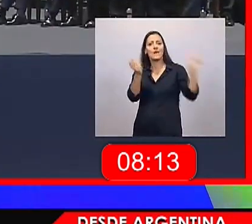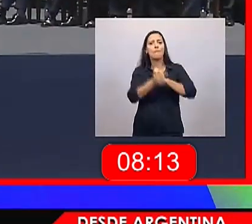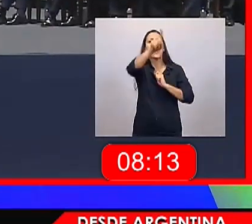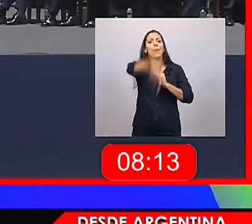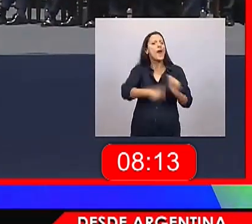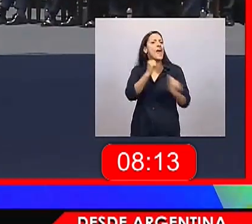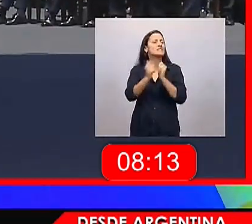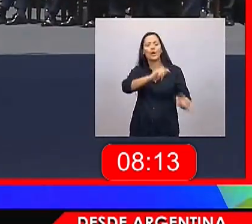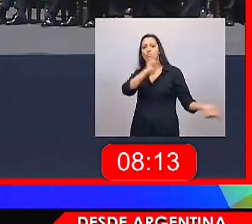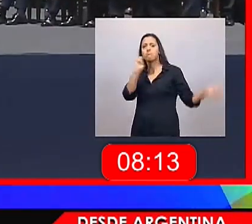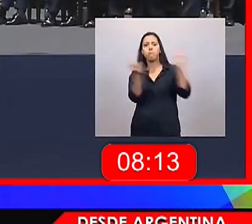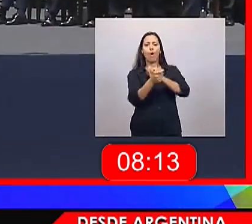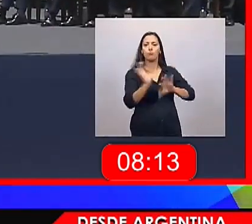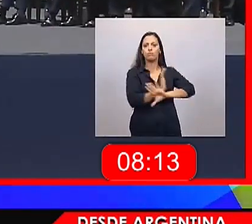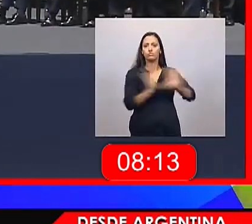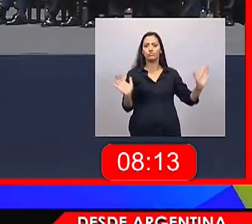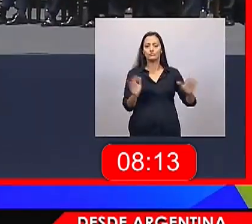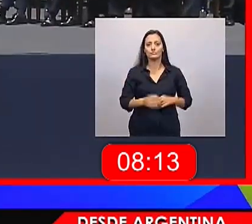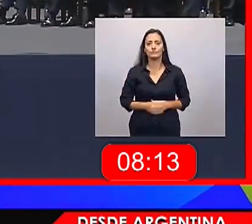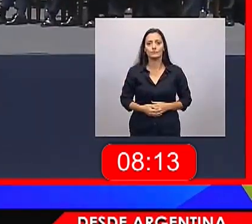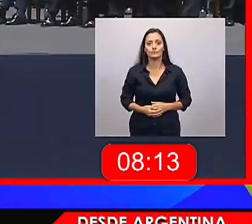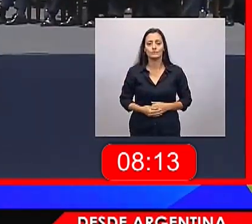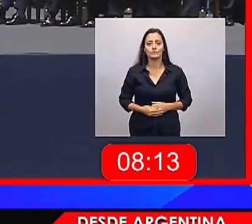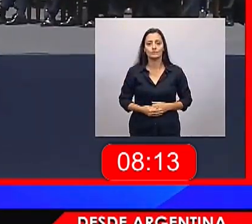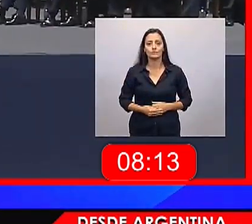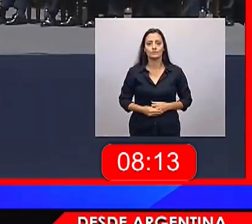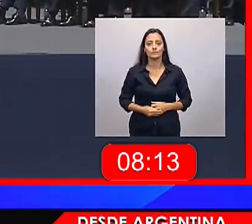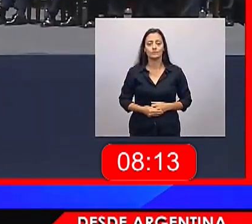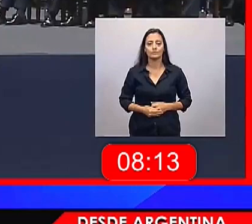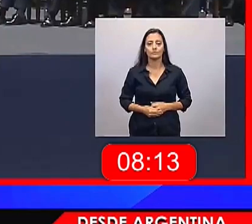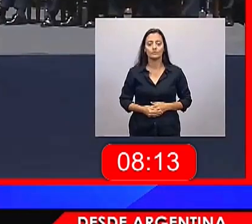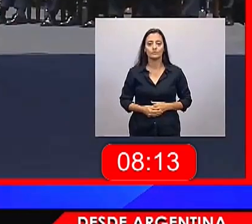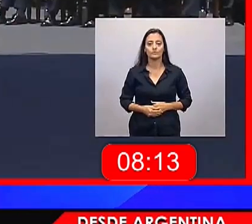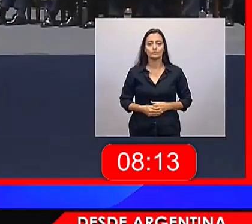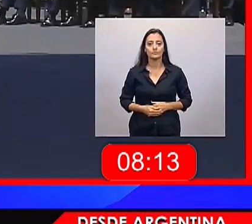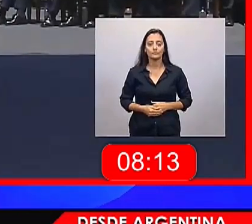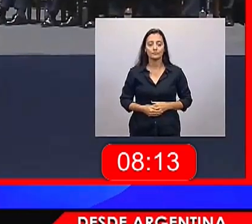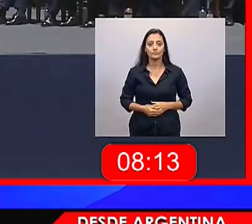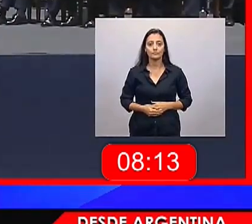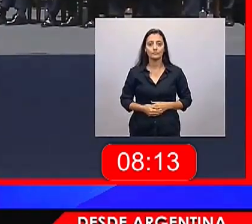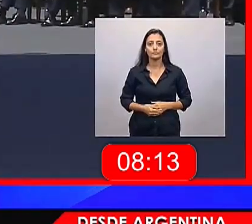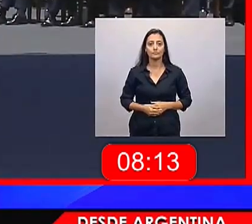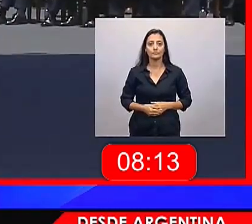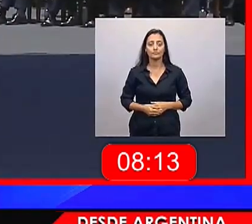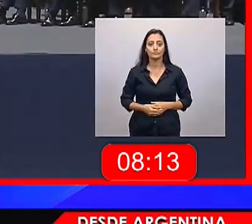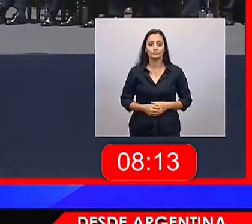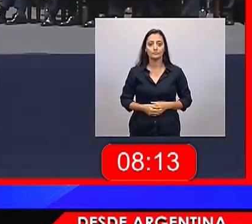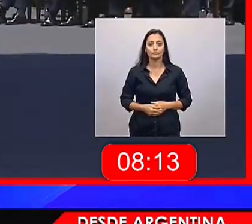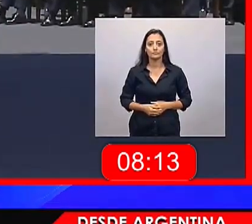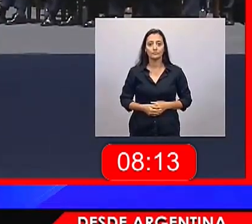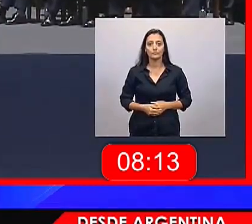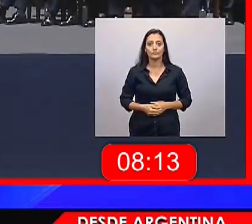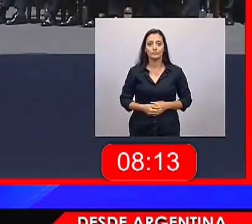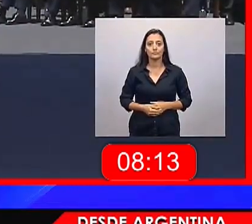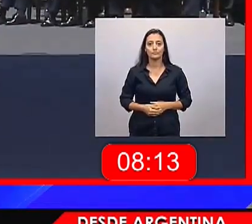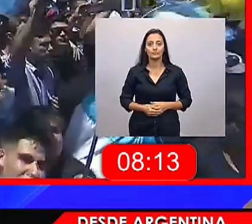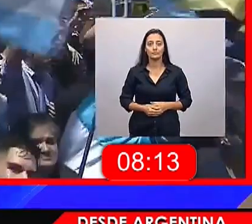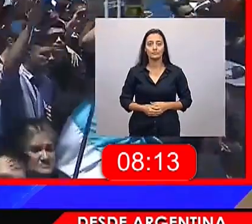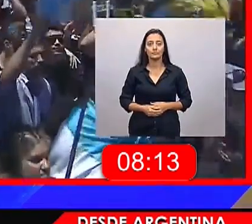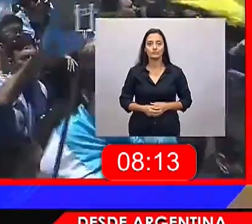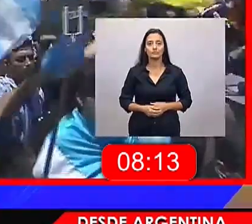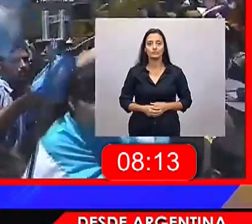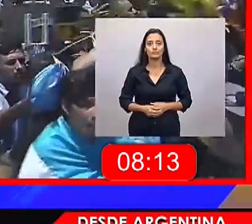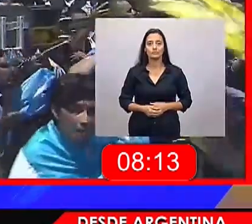remarcó en el discurso del domingo. Y es una tarea, digamos,